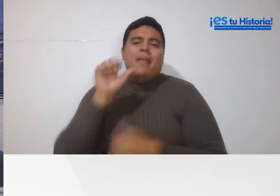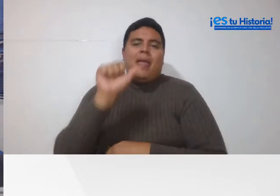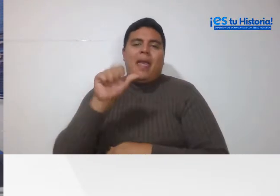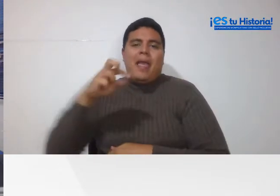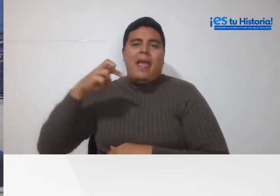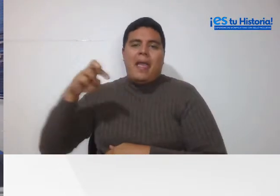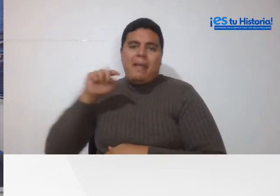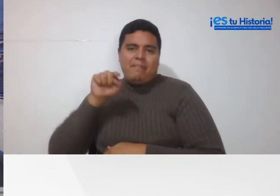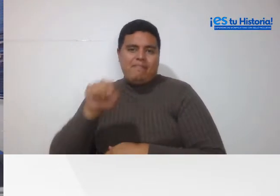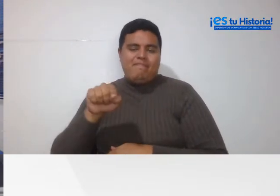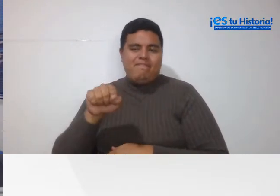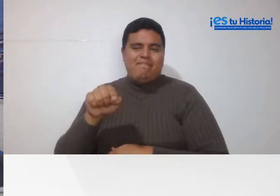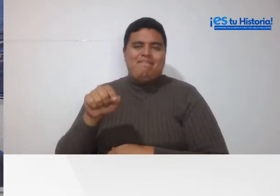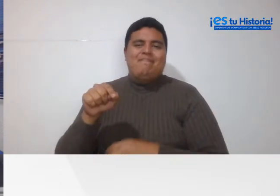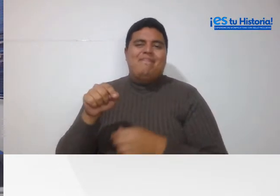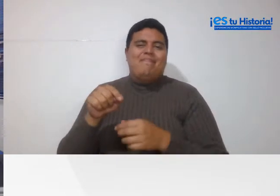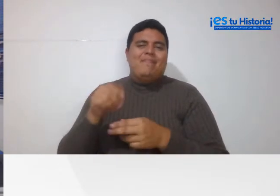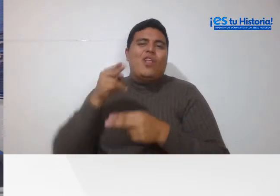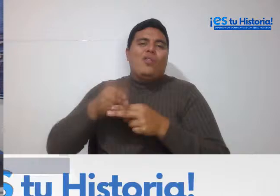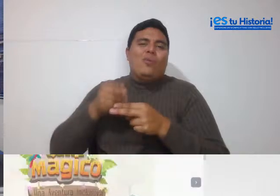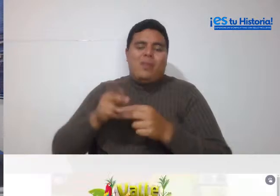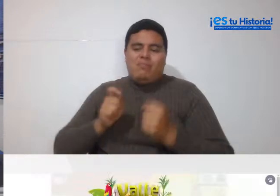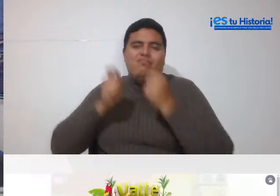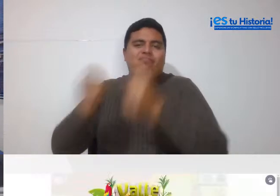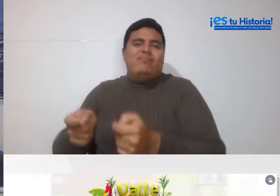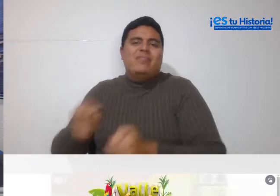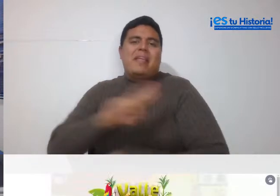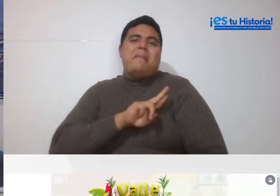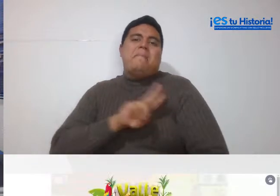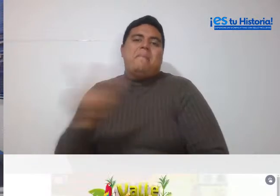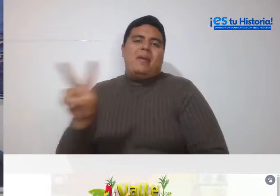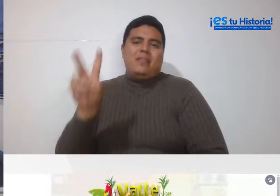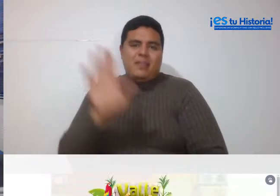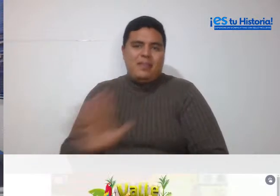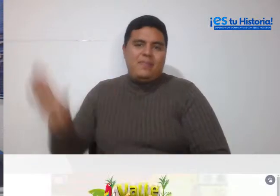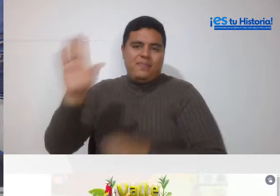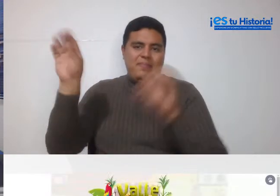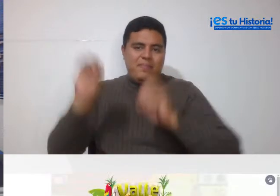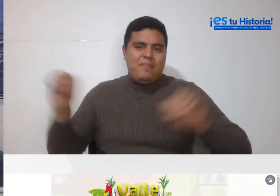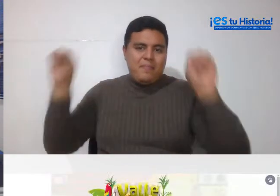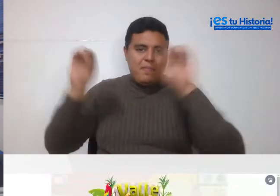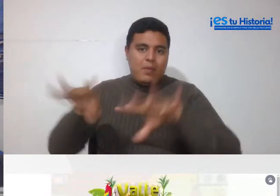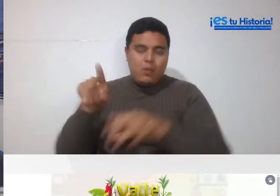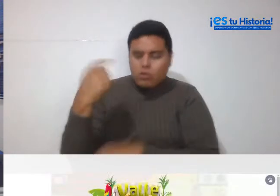En Valle Mágico para mí es, hace poco la conocí, estoy haciendo la formación